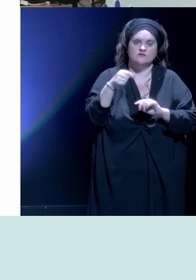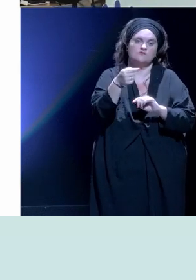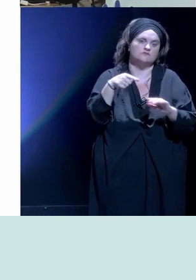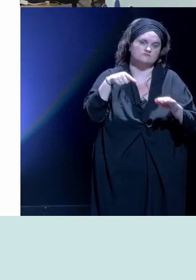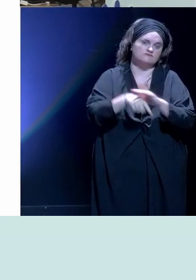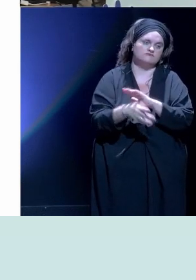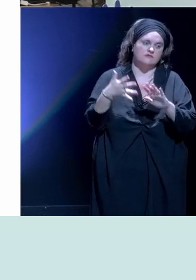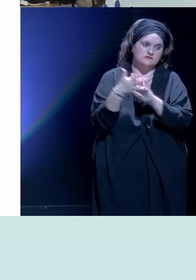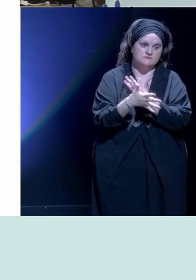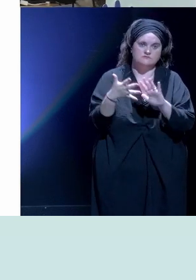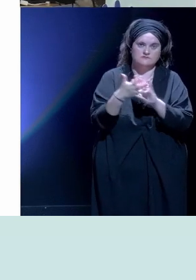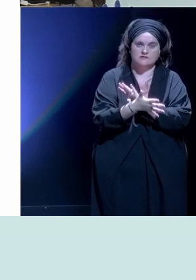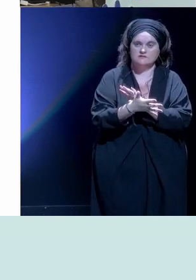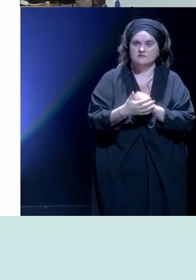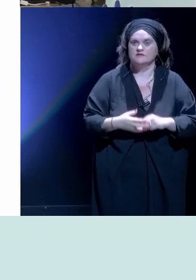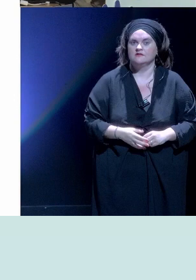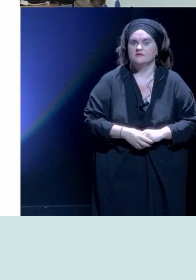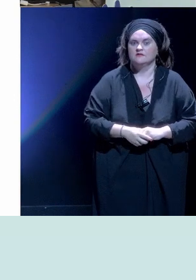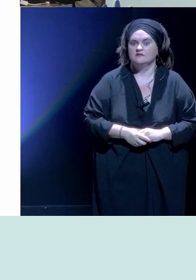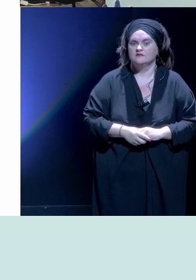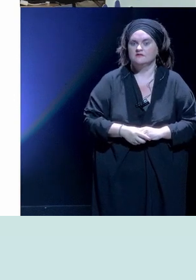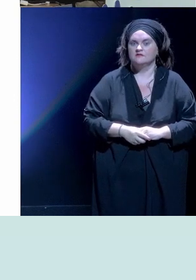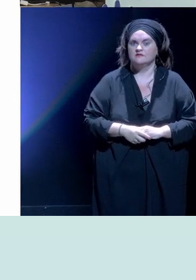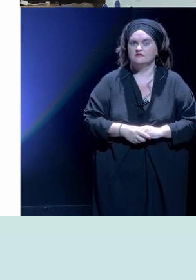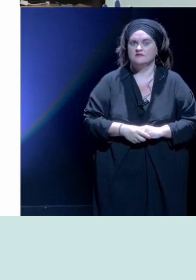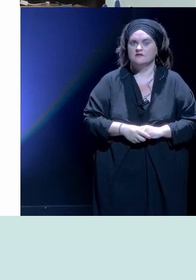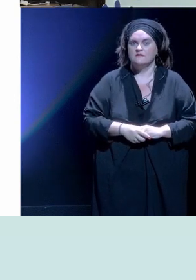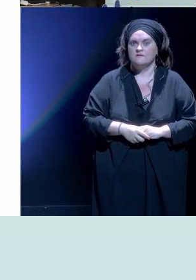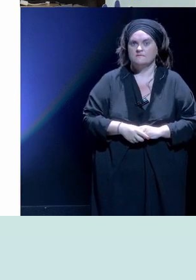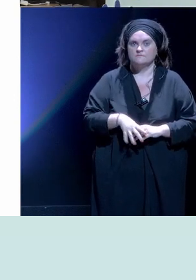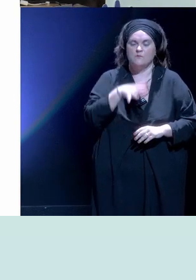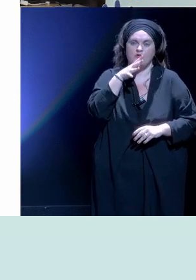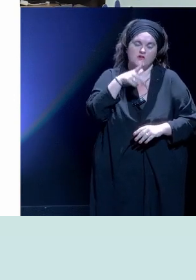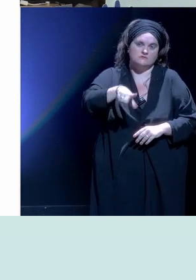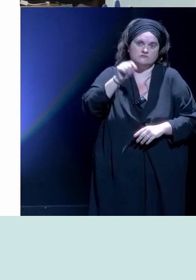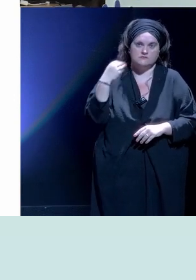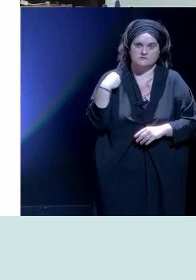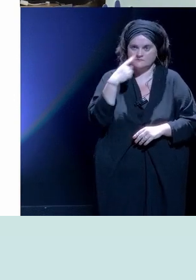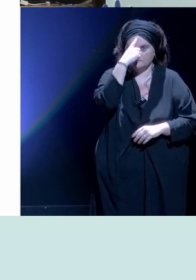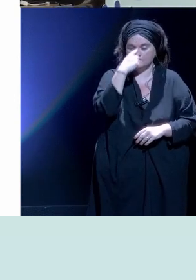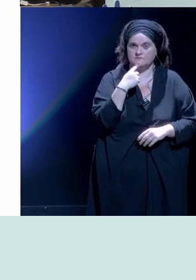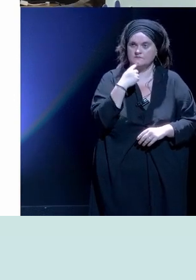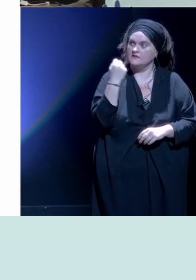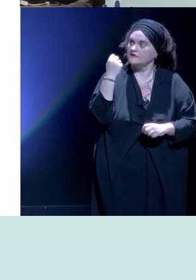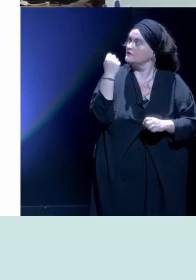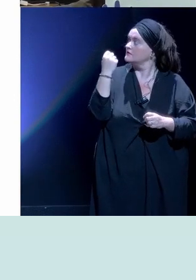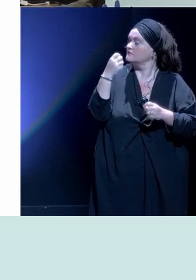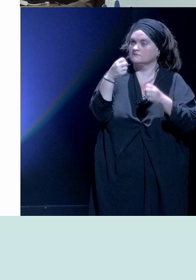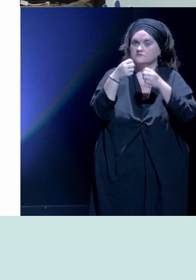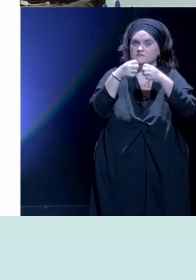que hay una razón para haber elegido esta ilustración. Bien, aquí tenemos el esquema de